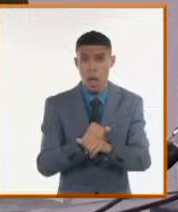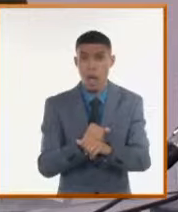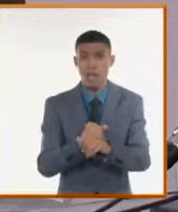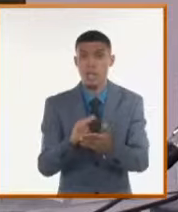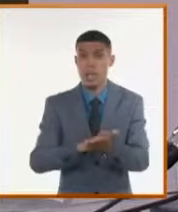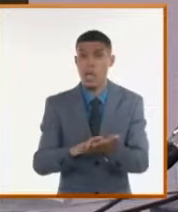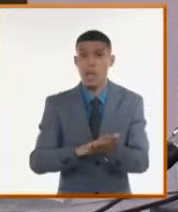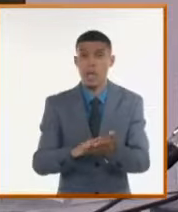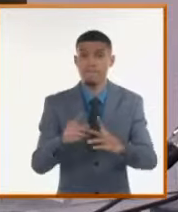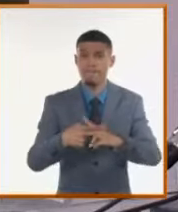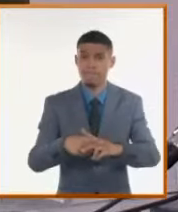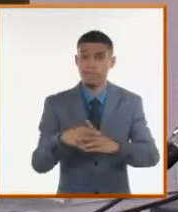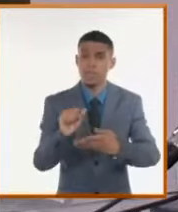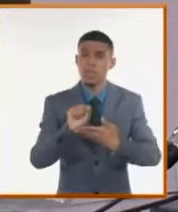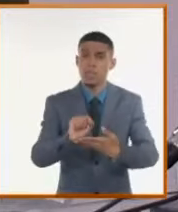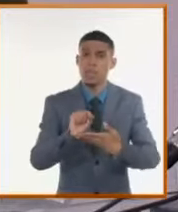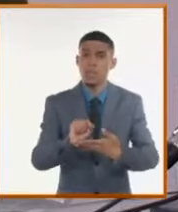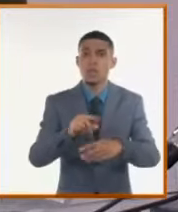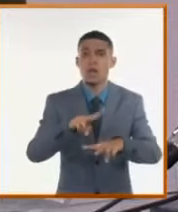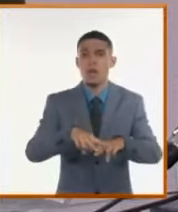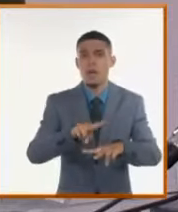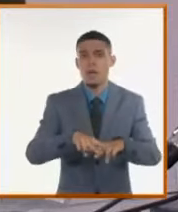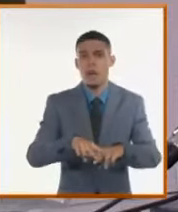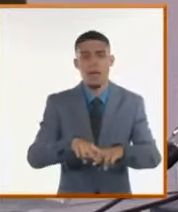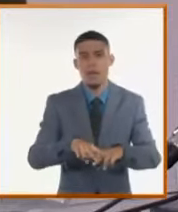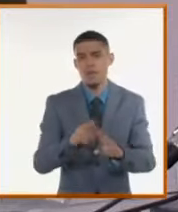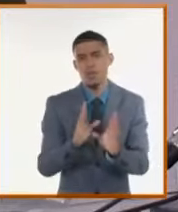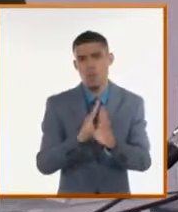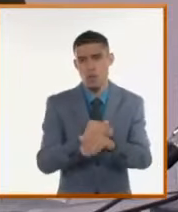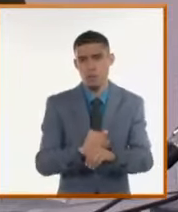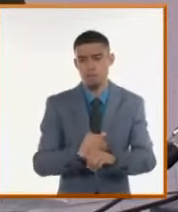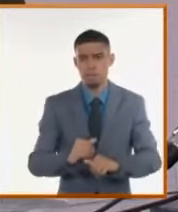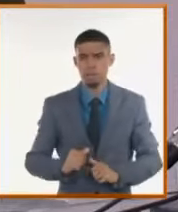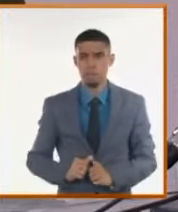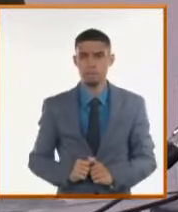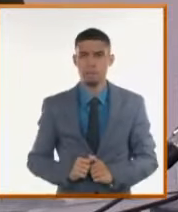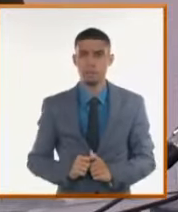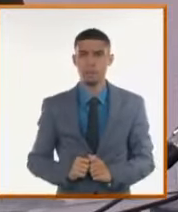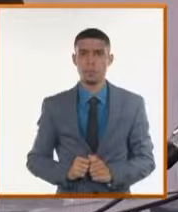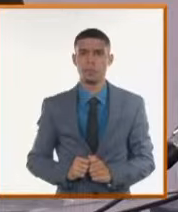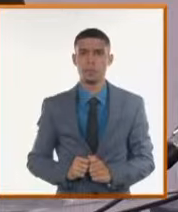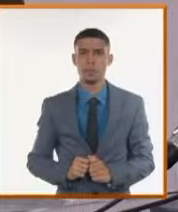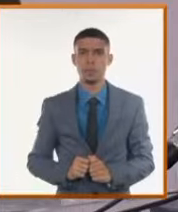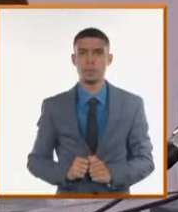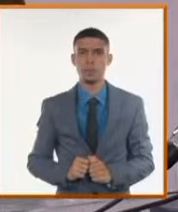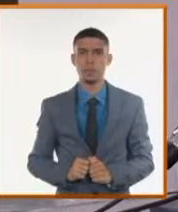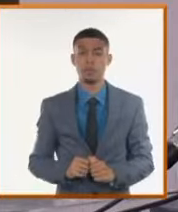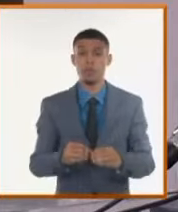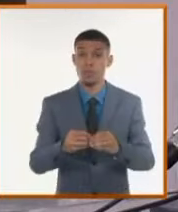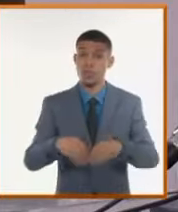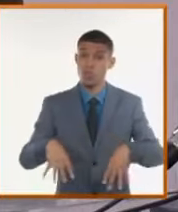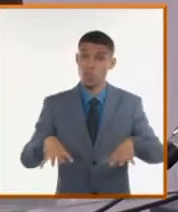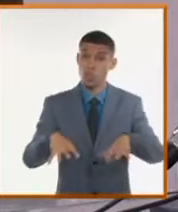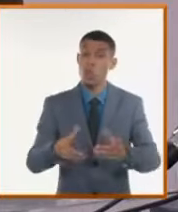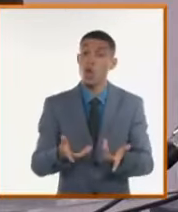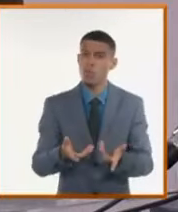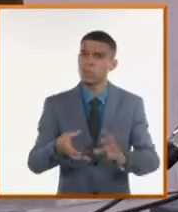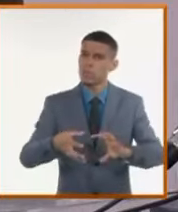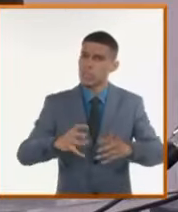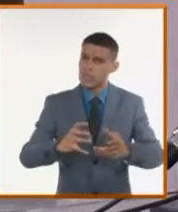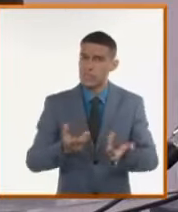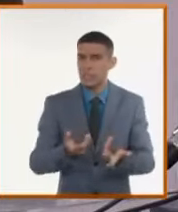ampliar los servicios en la en la capital del del país cor Eh bueno una situación sin duda muy complicada